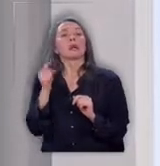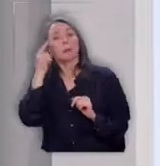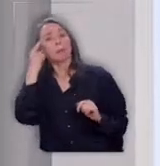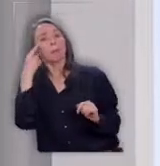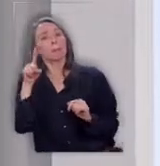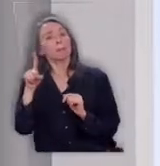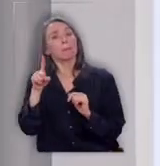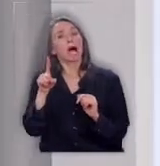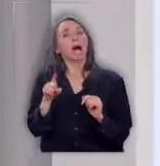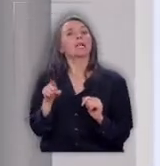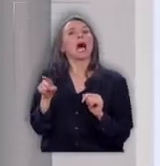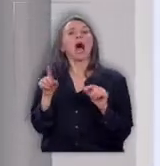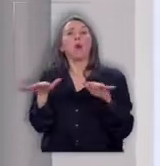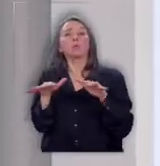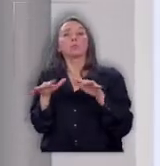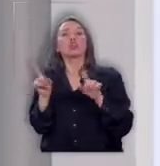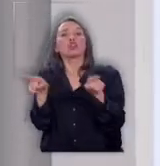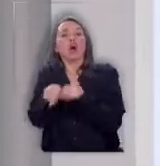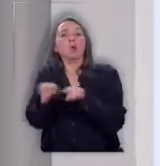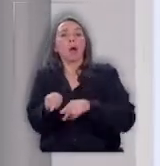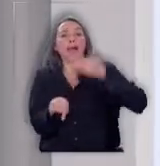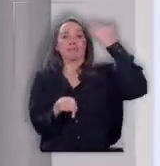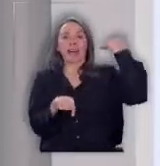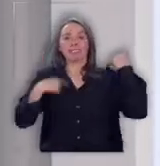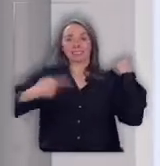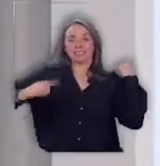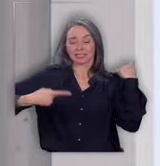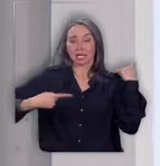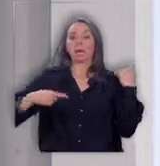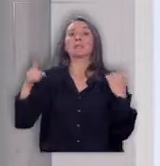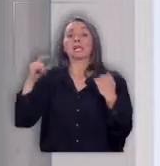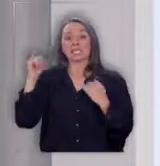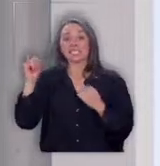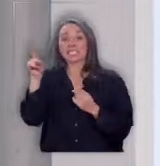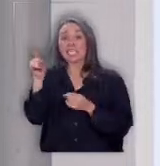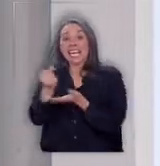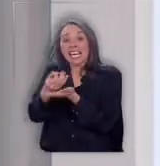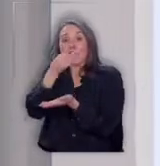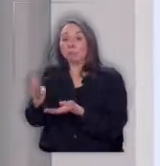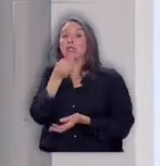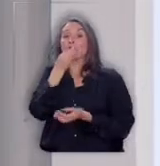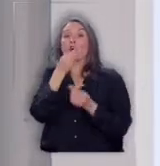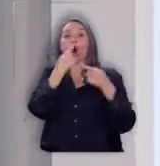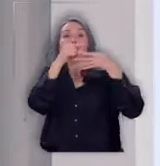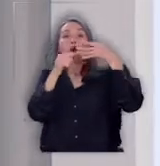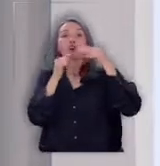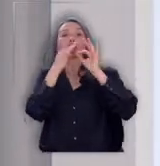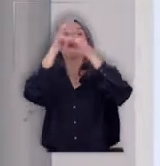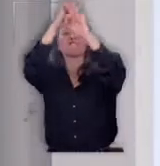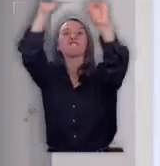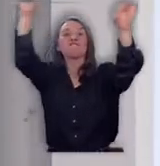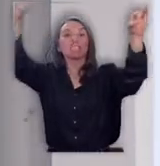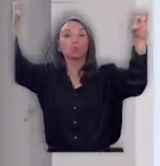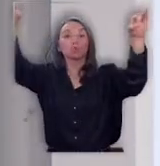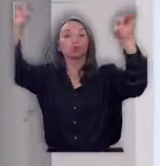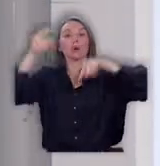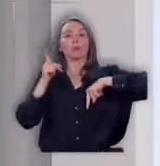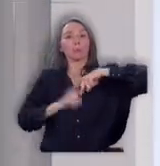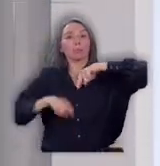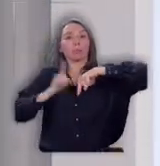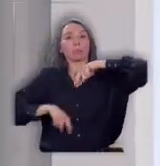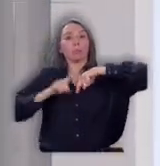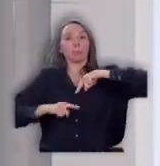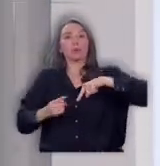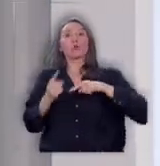de lo habitual se sabía que tenía efectividad sobre virus sobre diferentes virus ya habían muchas